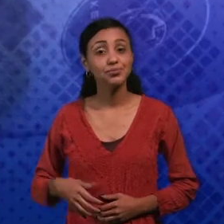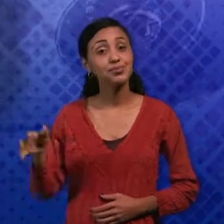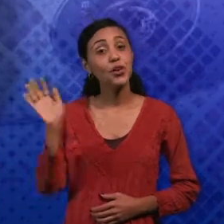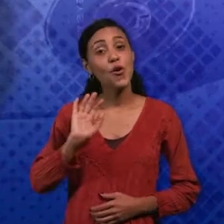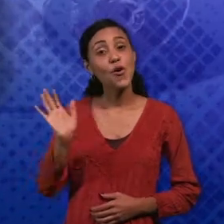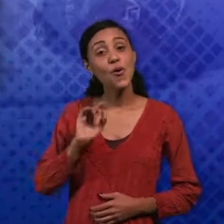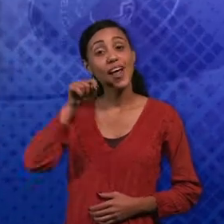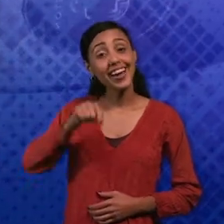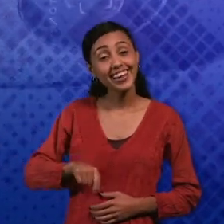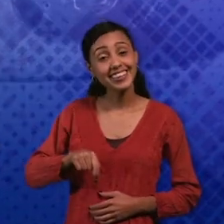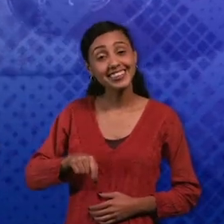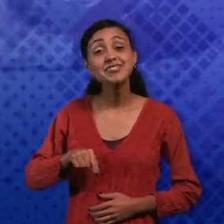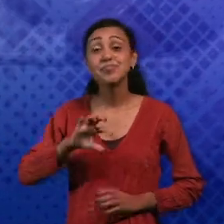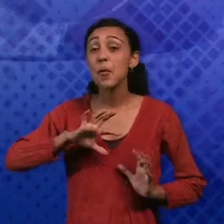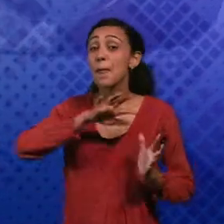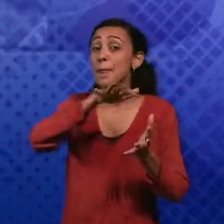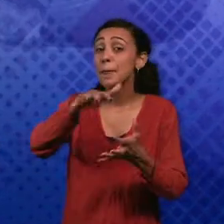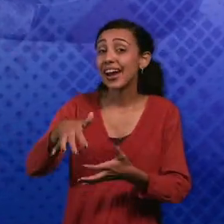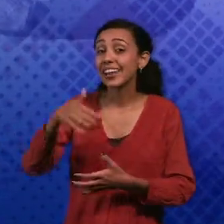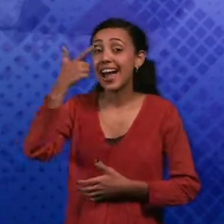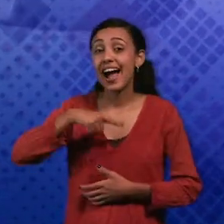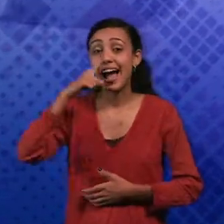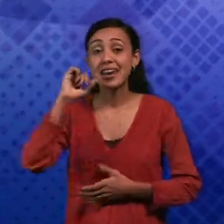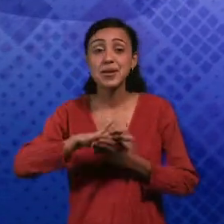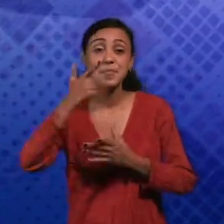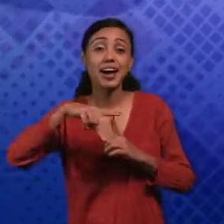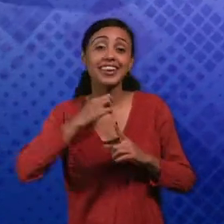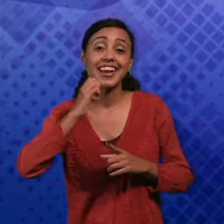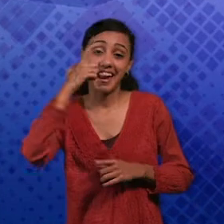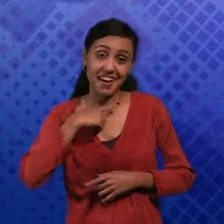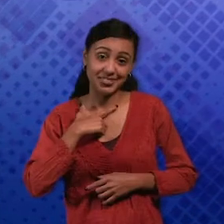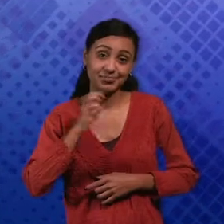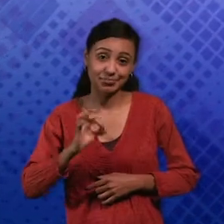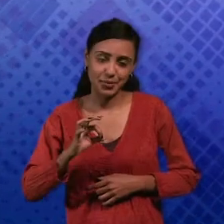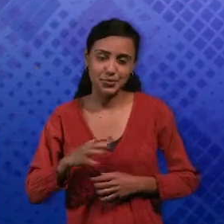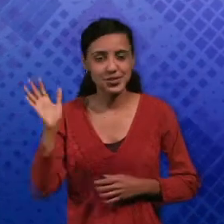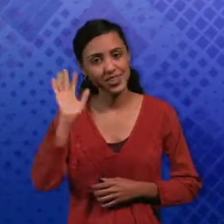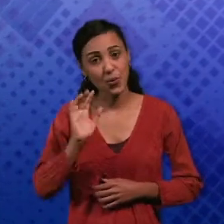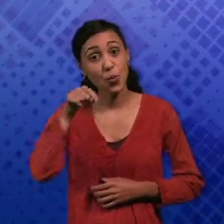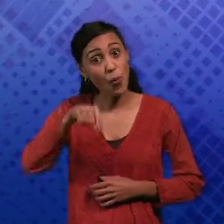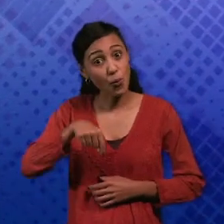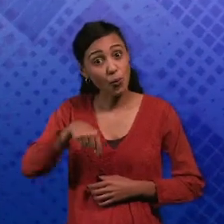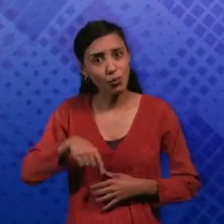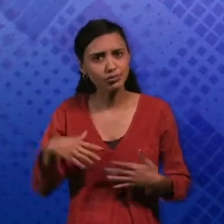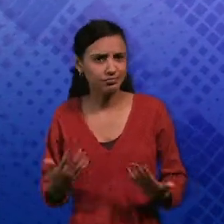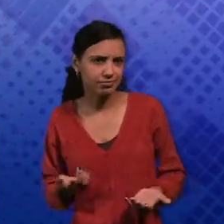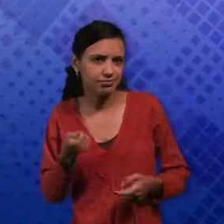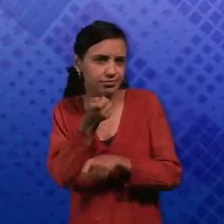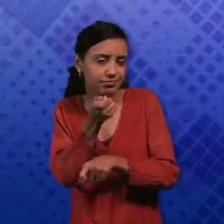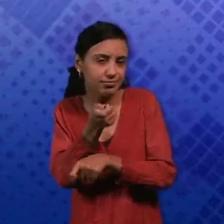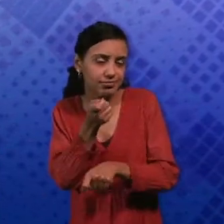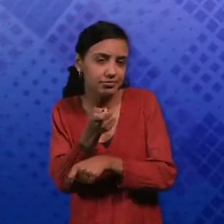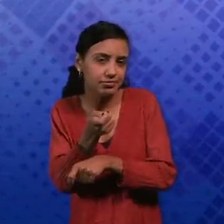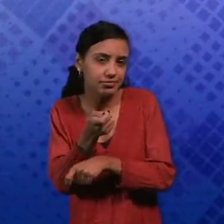Te saludo desde Anímate K, el planeta más creativo de la galaxia K. Y en el día de hoy vamos a estar hablando de